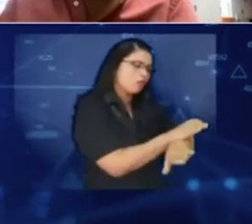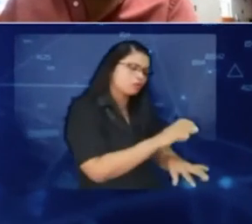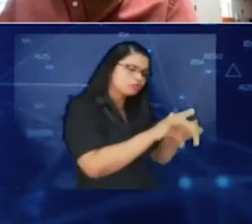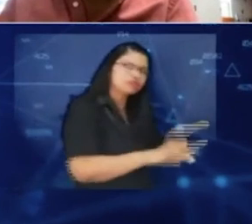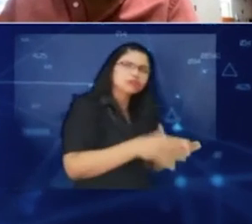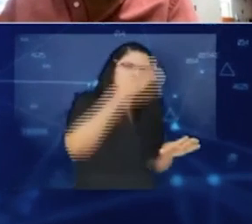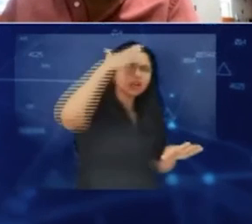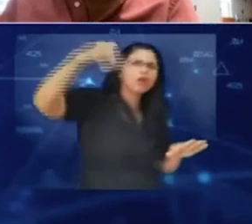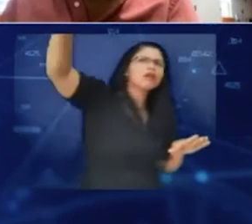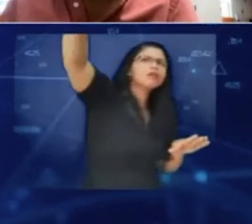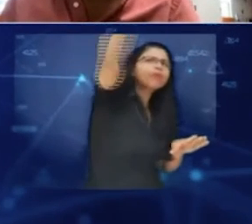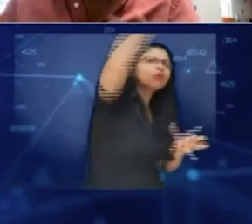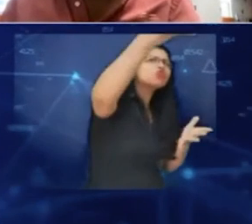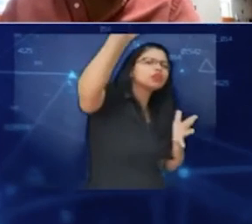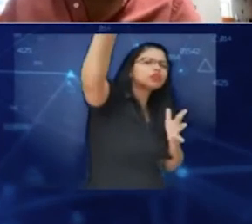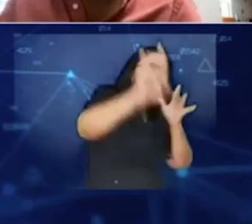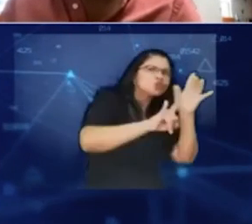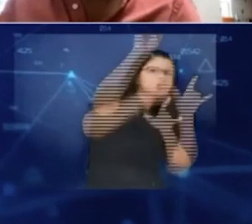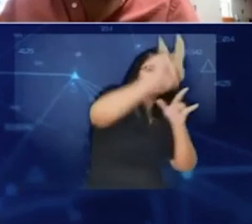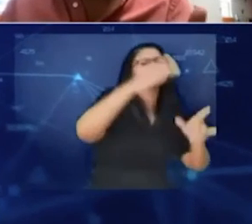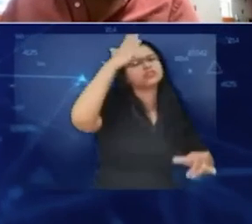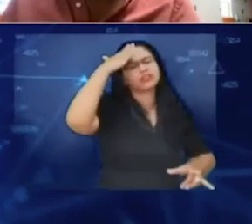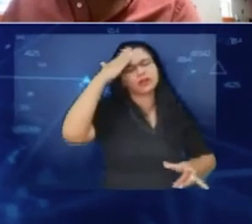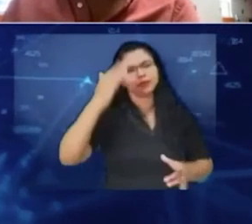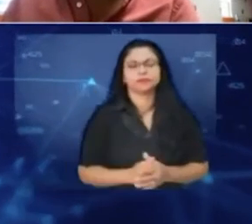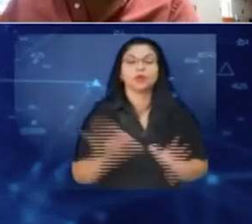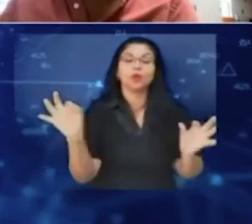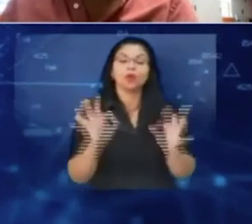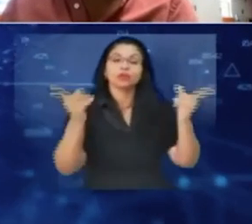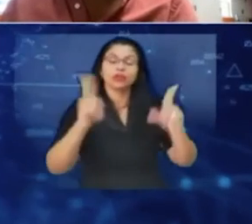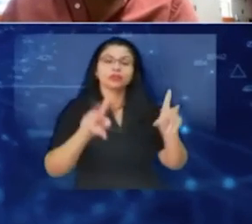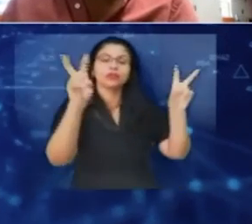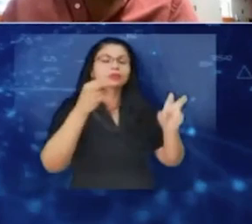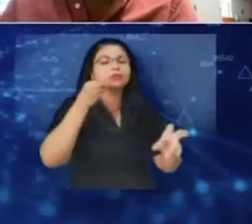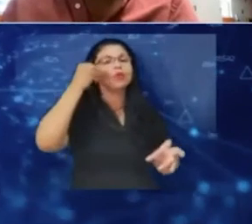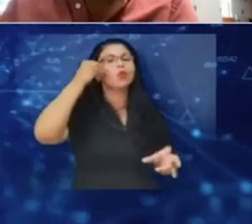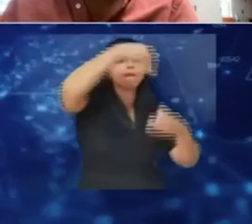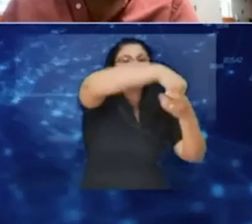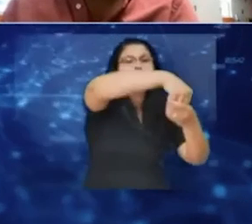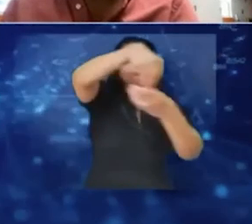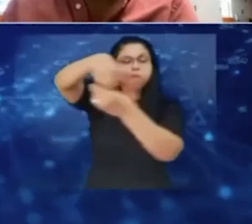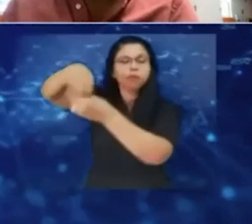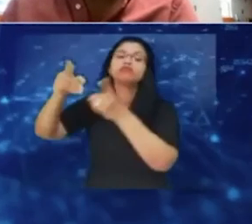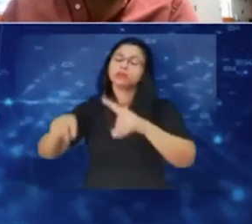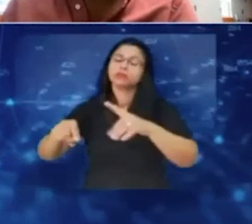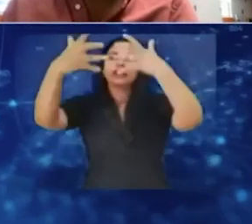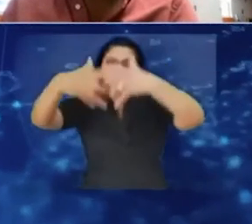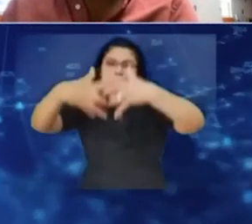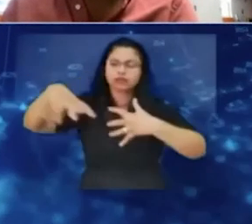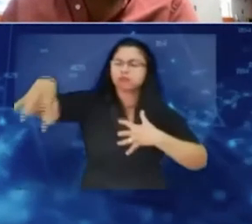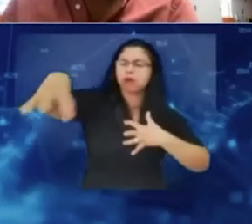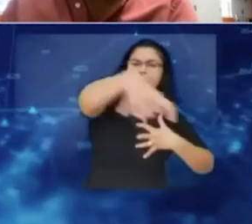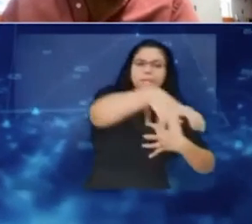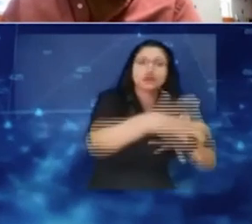con la capacidad máxima de una terminal de usuario residencial, porque tenemos otro tipo también de corporativo, pero de usuario residencial van a ser de 400 megabits